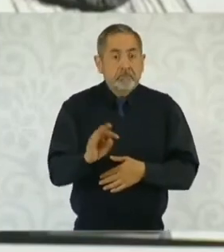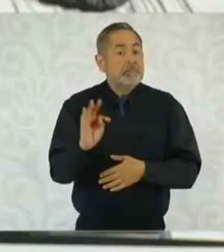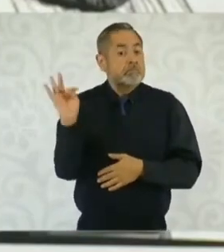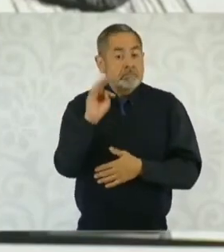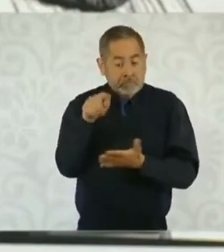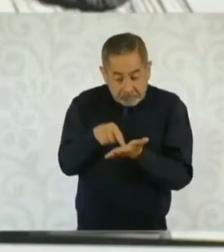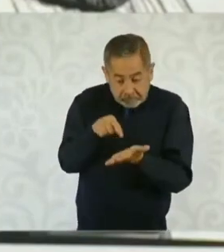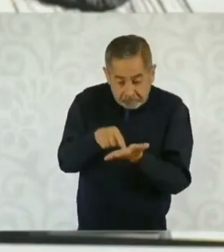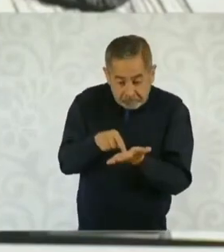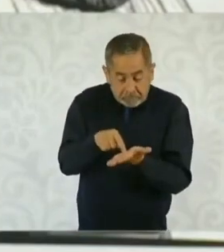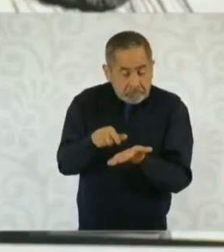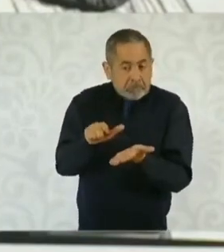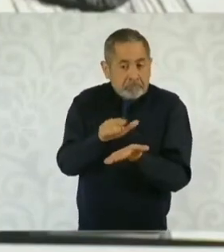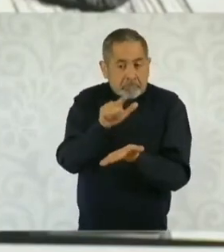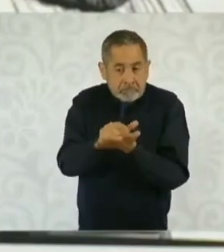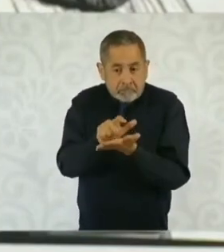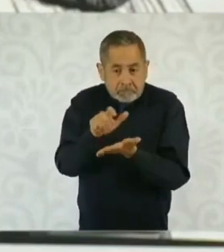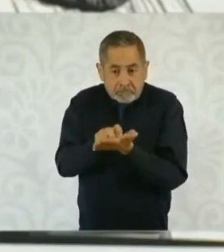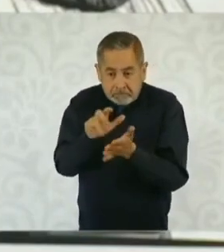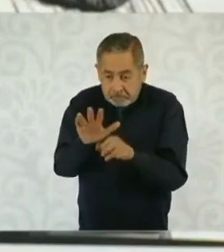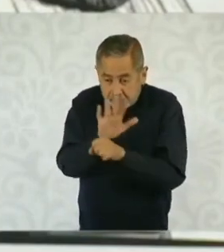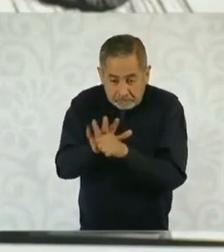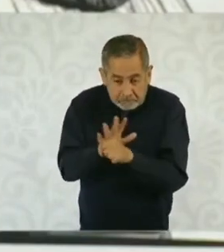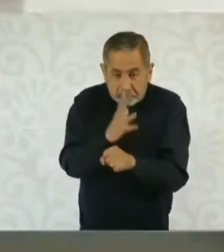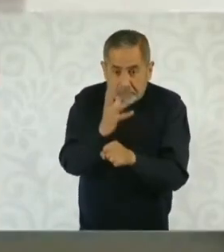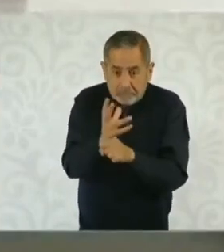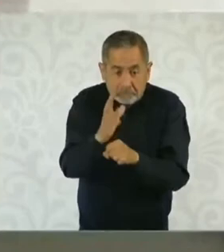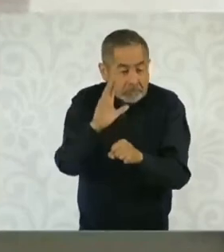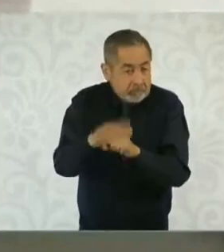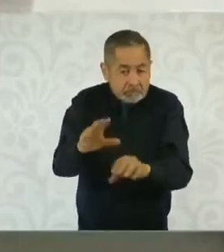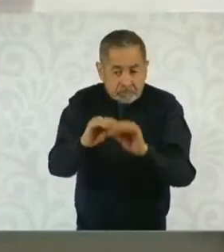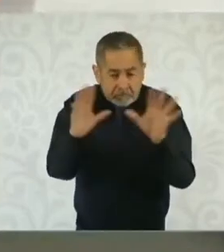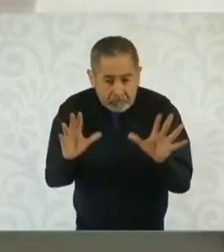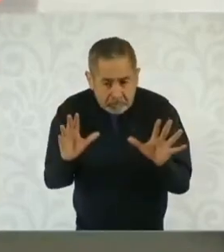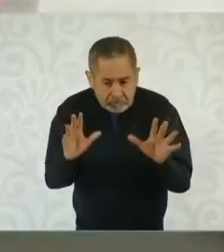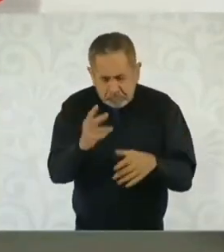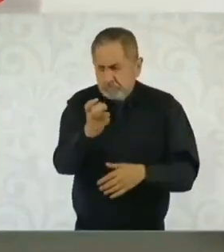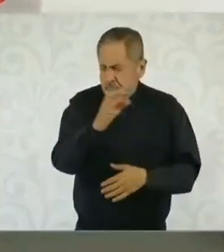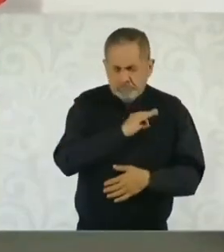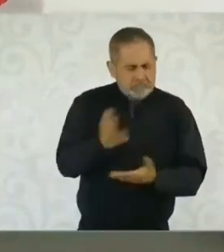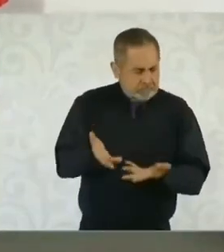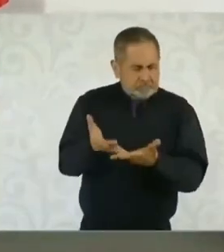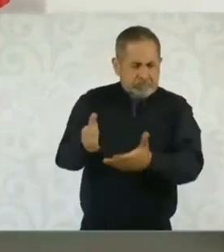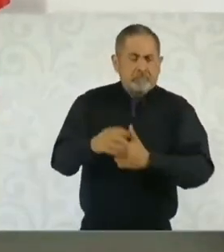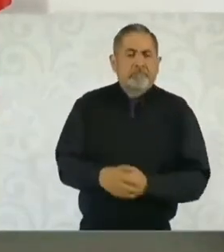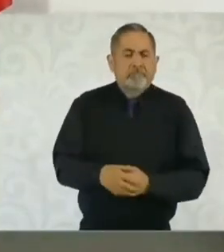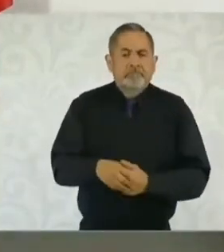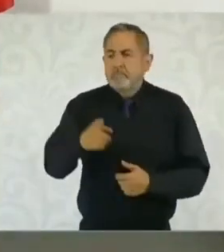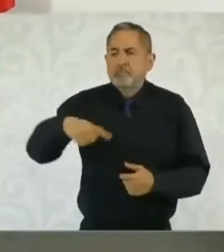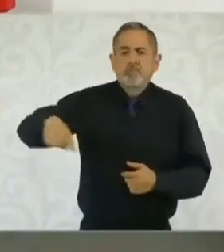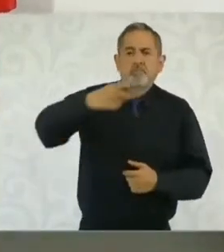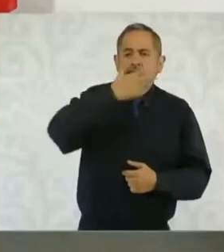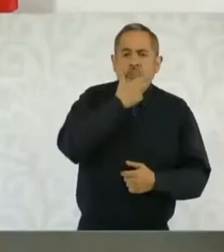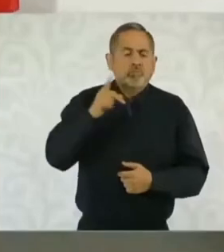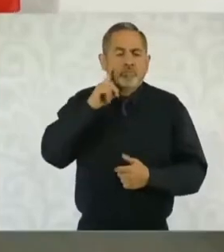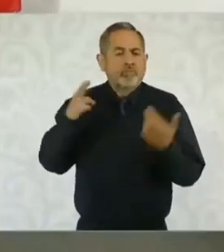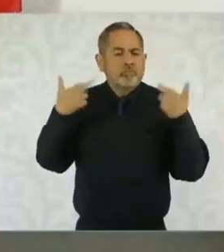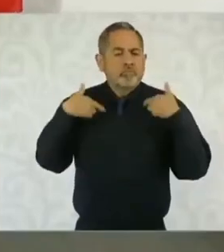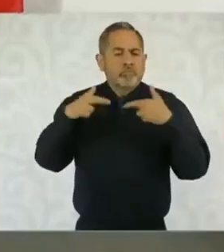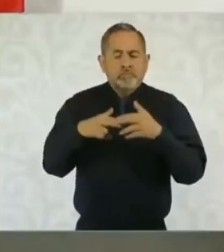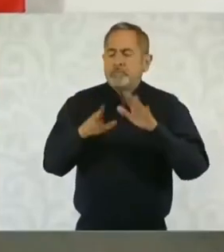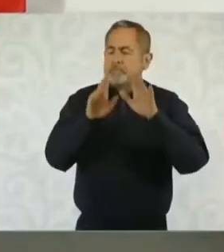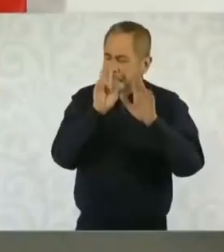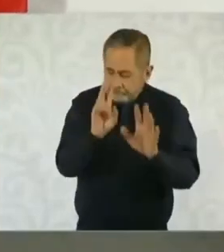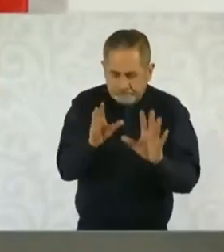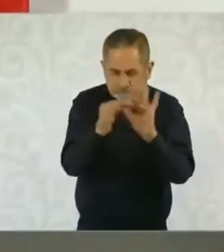modificar algún escrito para que quede totalmente claro, pues que se haga. Las maestras y los maestros desde hace… A ver,